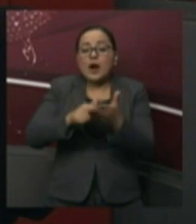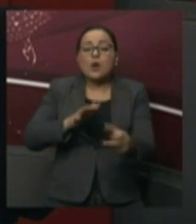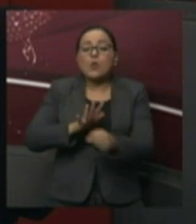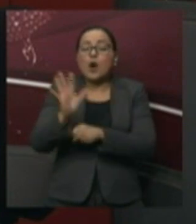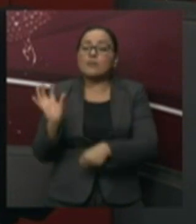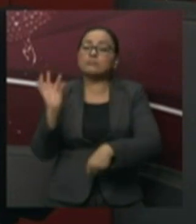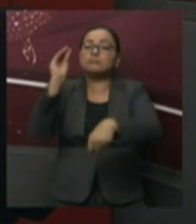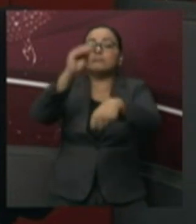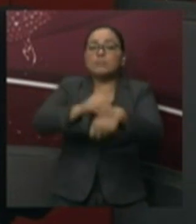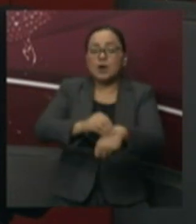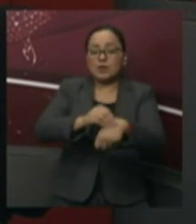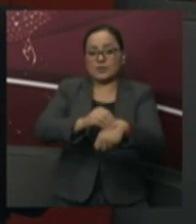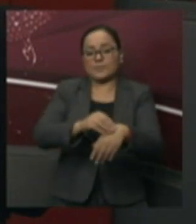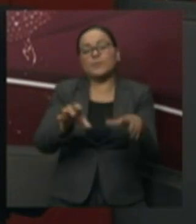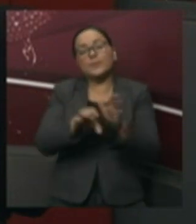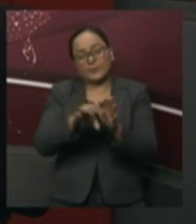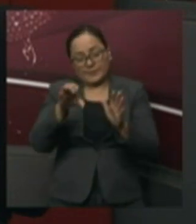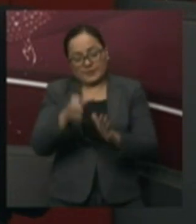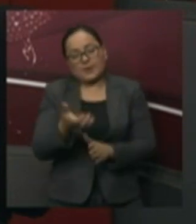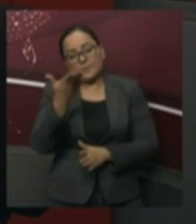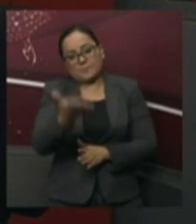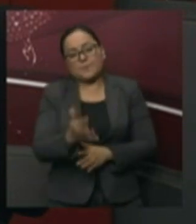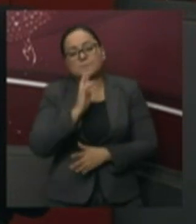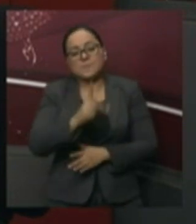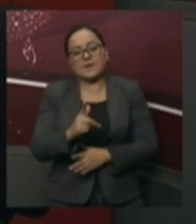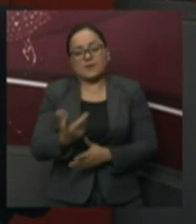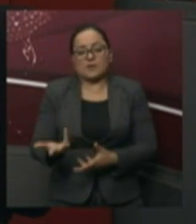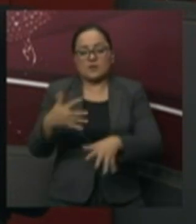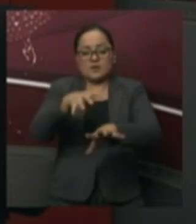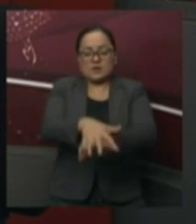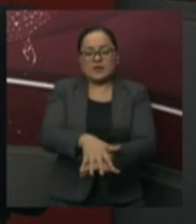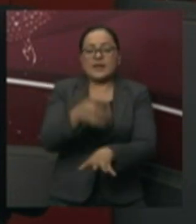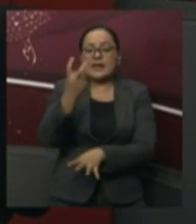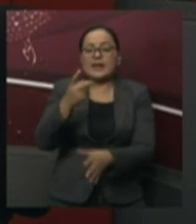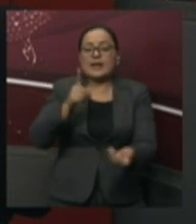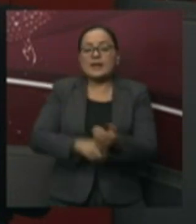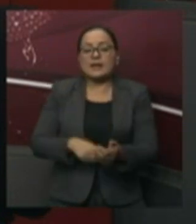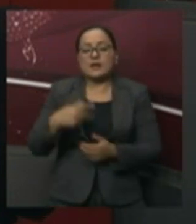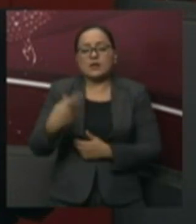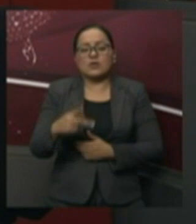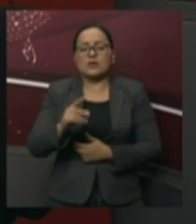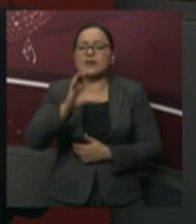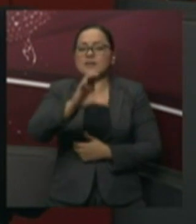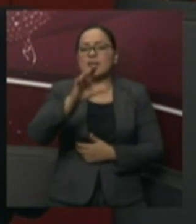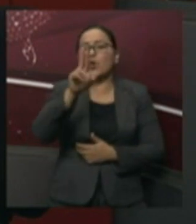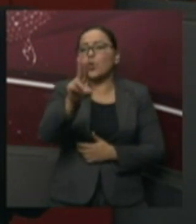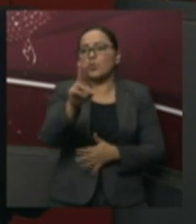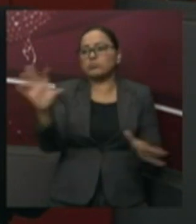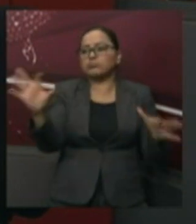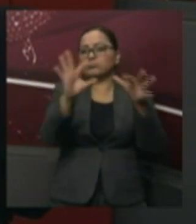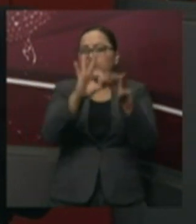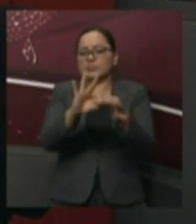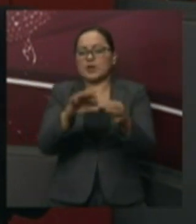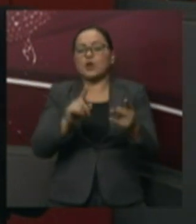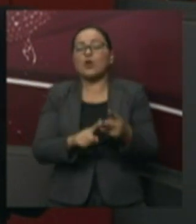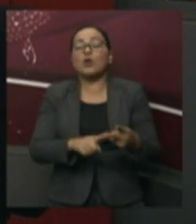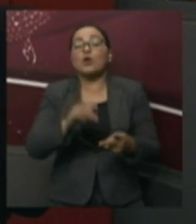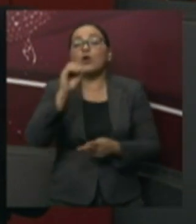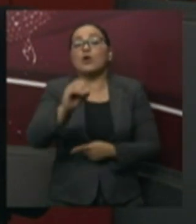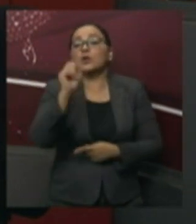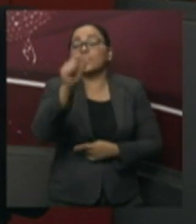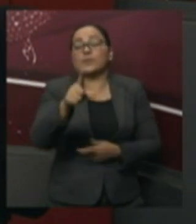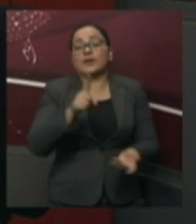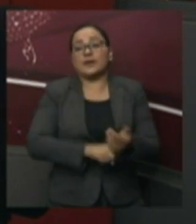habitar. El mejor ejemplo de esta integración plástica mexicana lo encontramos en Ciudad Universitaria, o lo encontramos